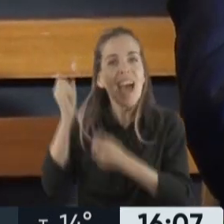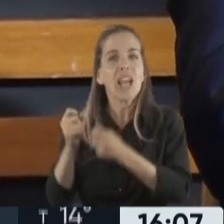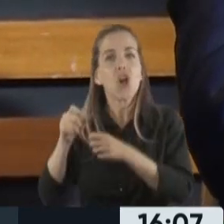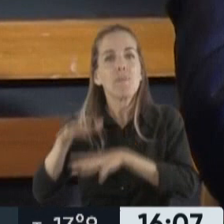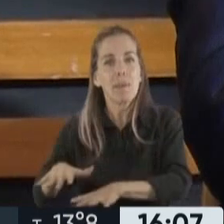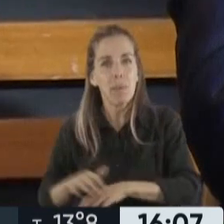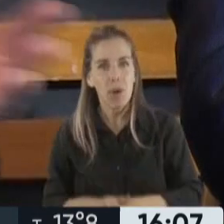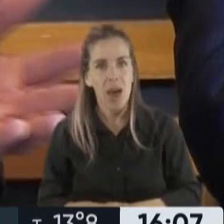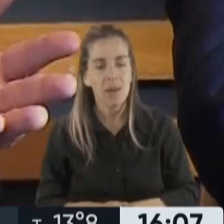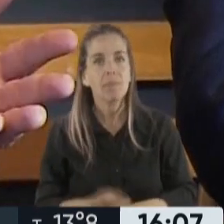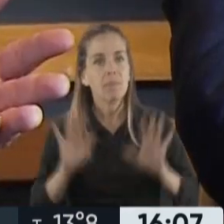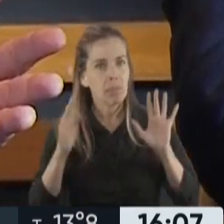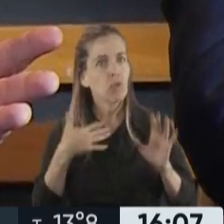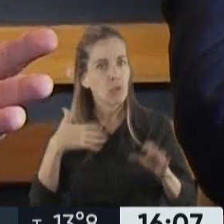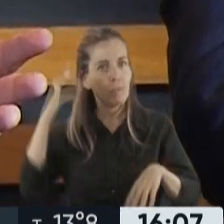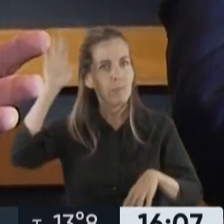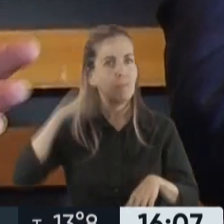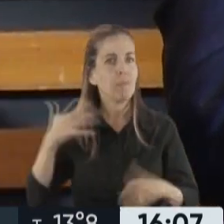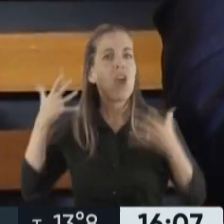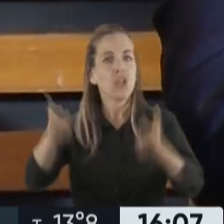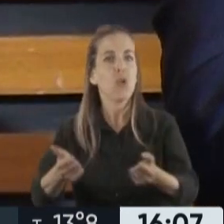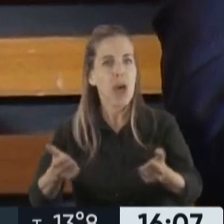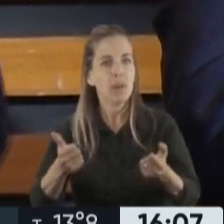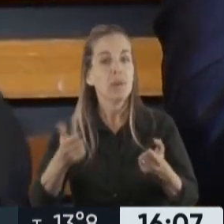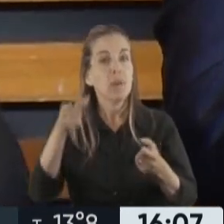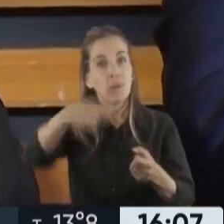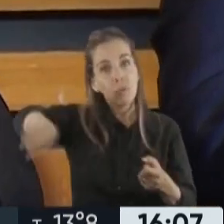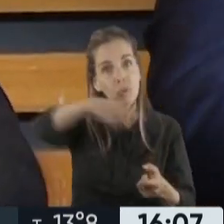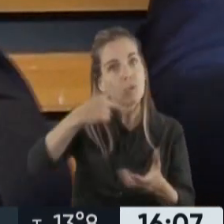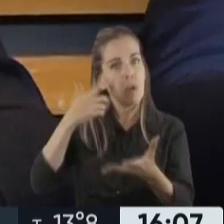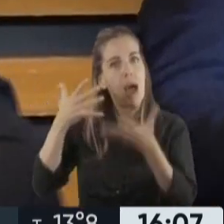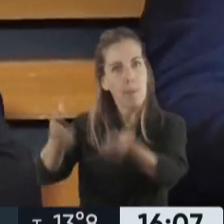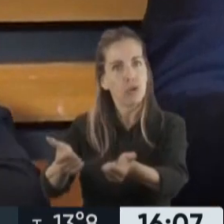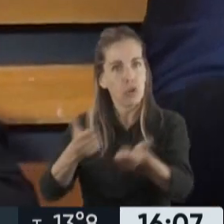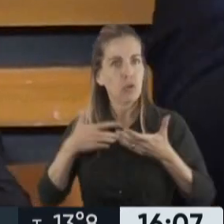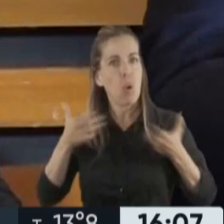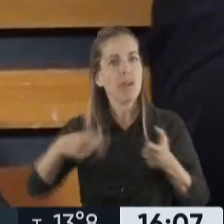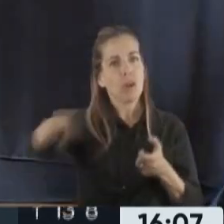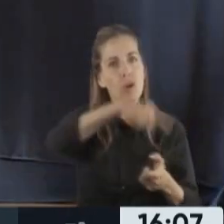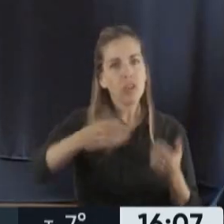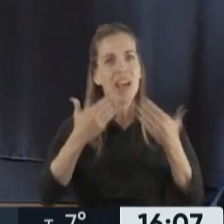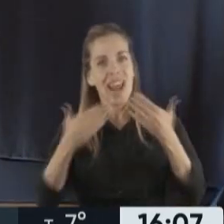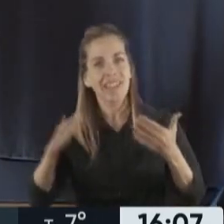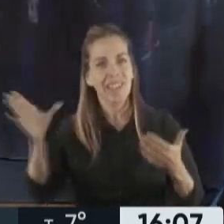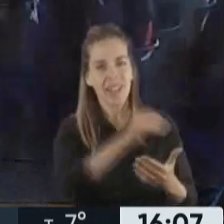popular. Cuenten conmigo. Yo cuento con ustedes. Gracias a todos y todas.